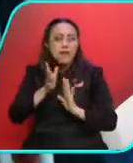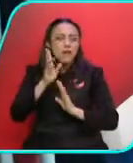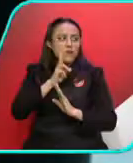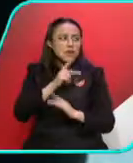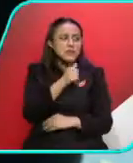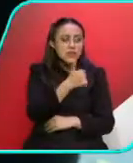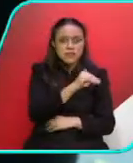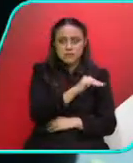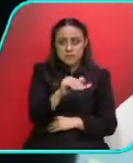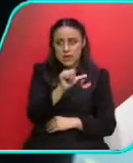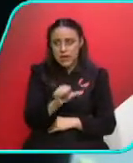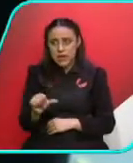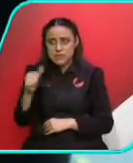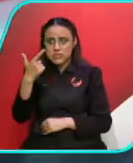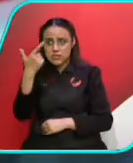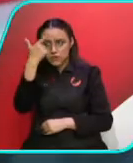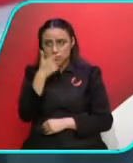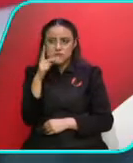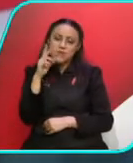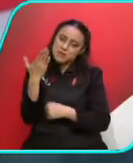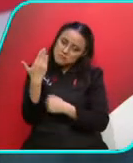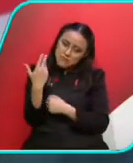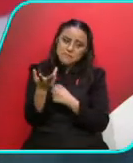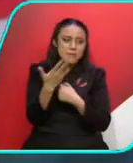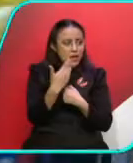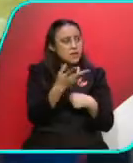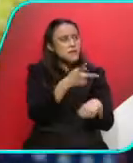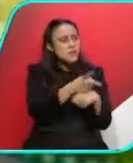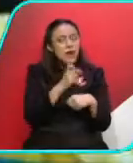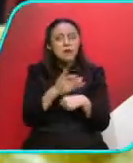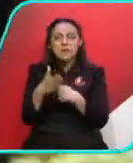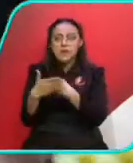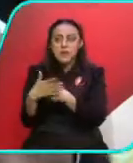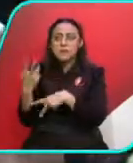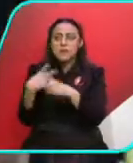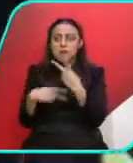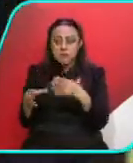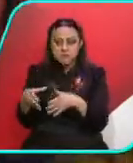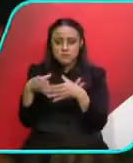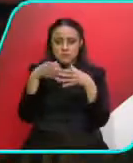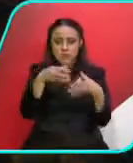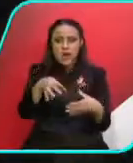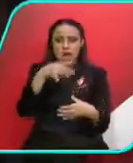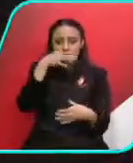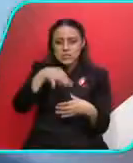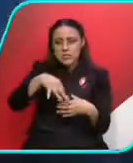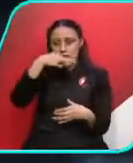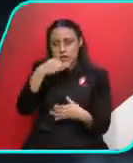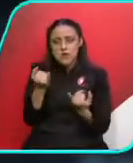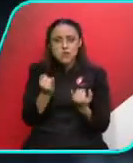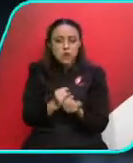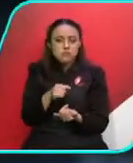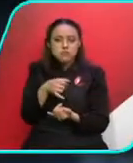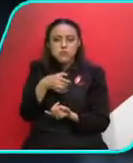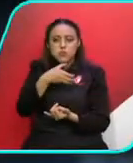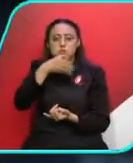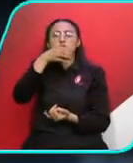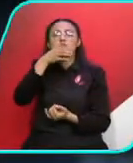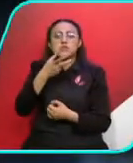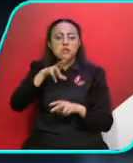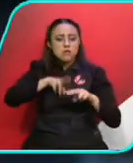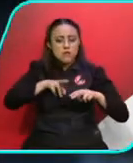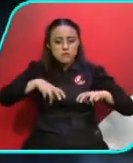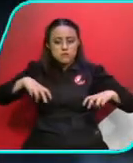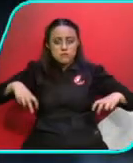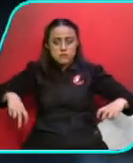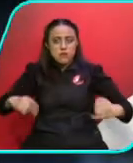entre 6:30 a 7 de la noche invitamos a toda la gente a que pase a la dulcería, le damos su combo de palomitas y bebidas, pasan a sentar en butacas